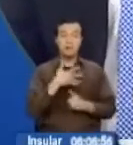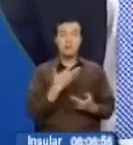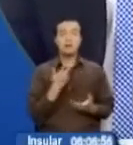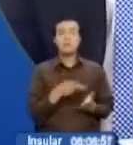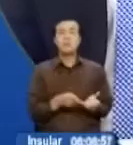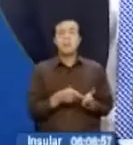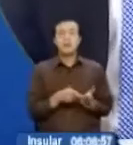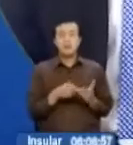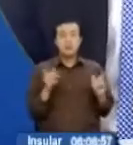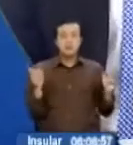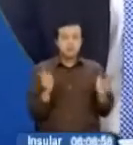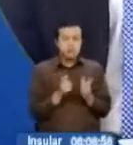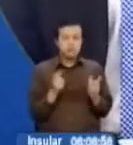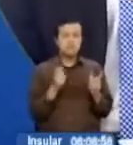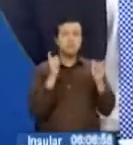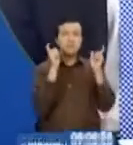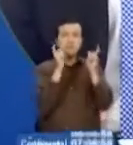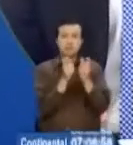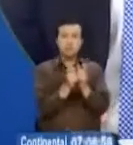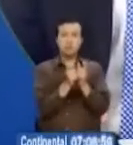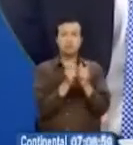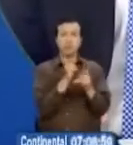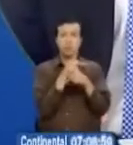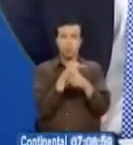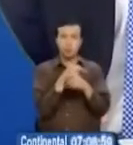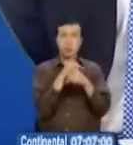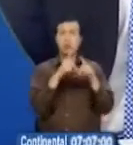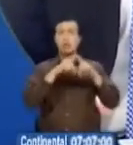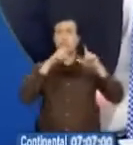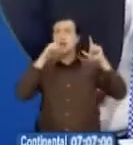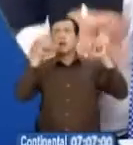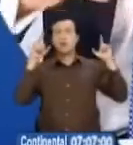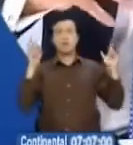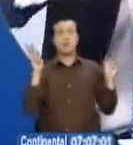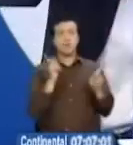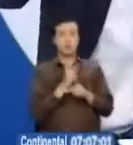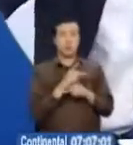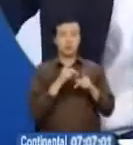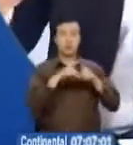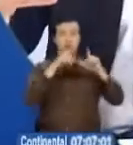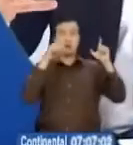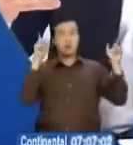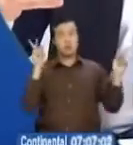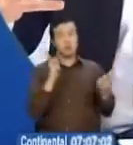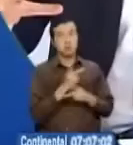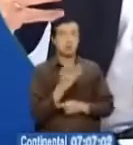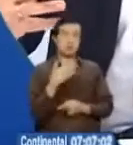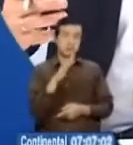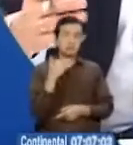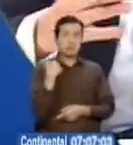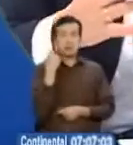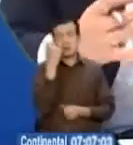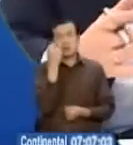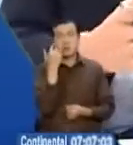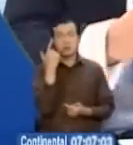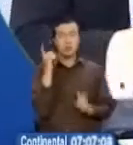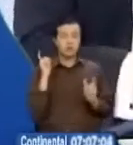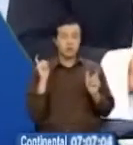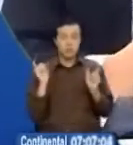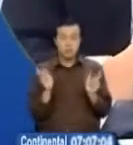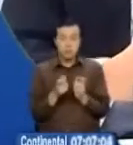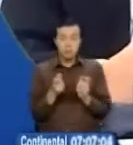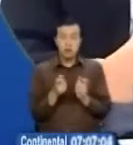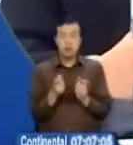pequeño productor, con el mediano productor y con el gran productor? Es decir, porque los grandes pueden tener los recursos, pero los pequeños